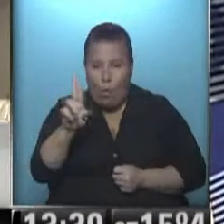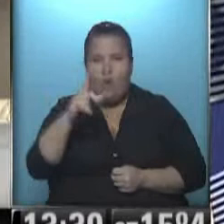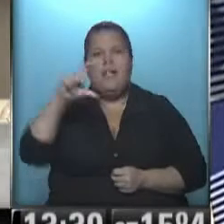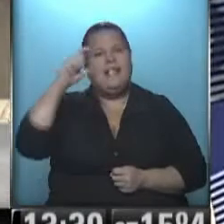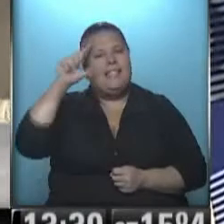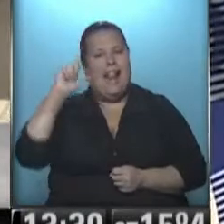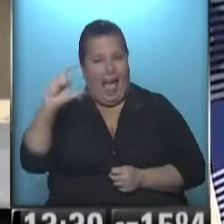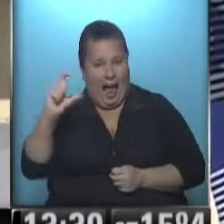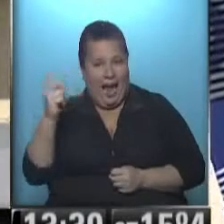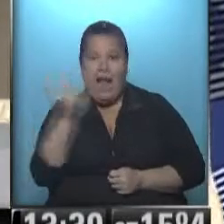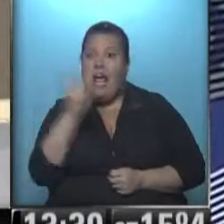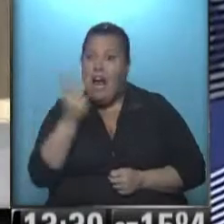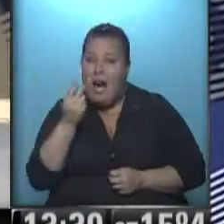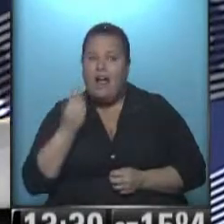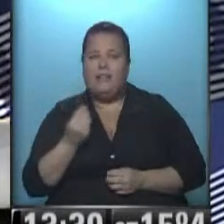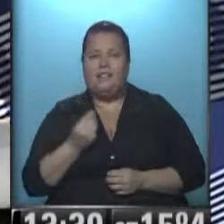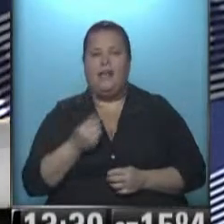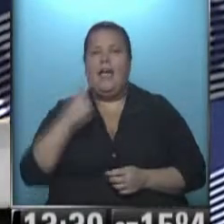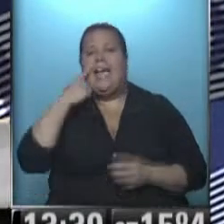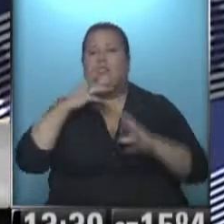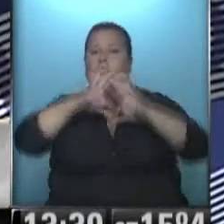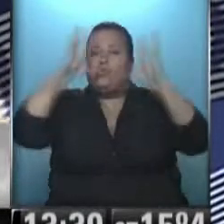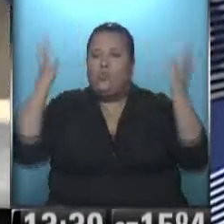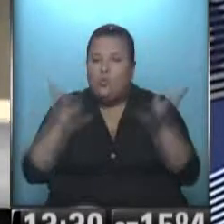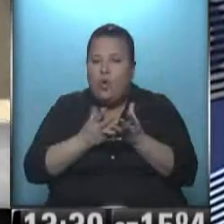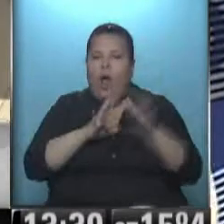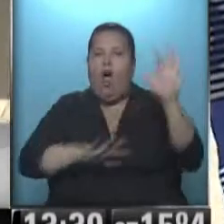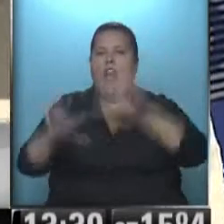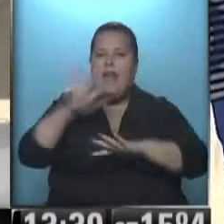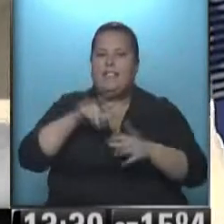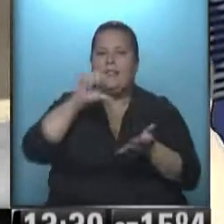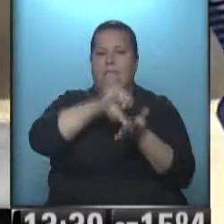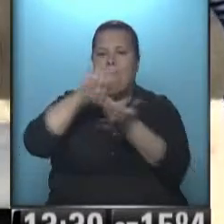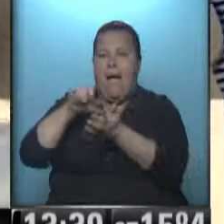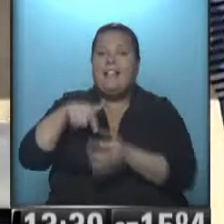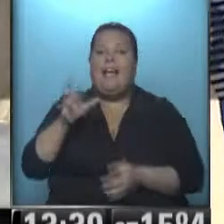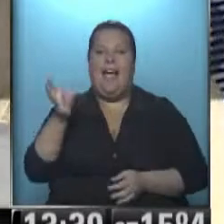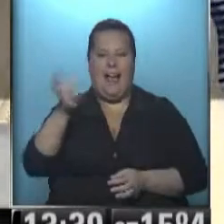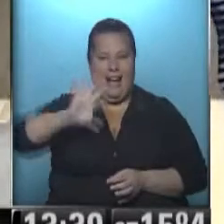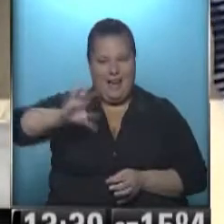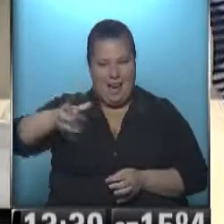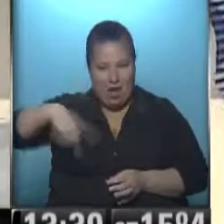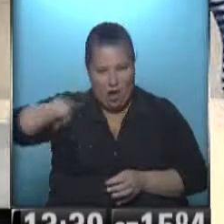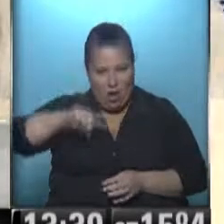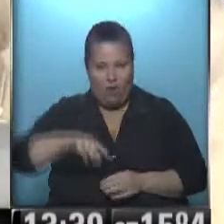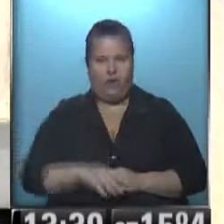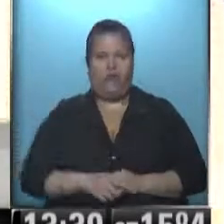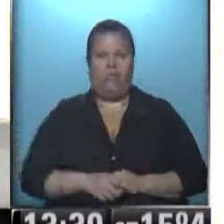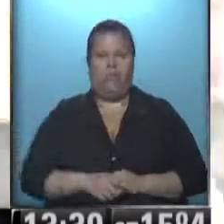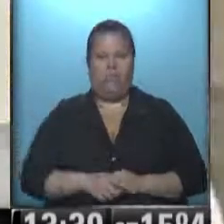da CELAC, que são as instituições que organizam os diversos países aquí en la